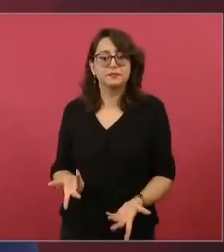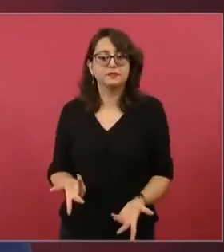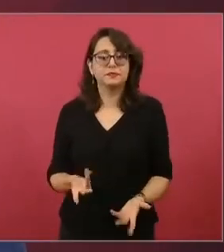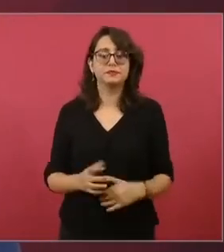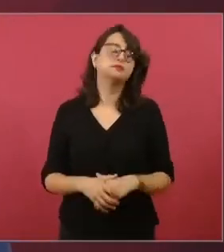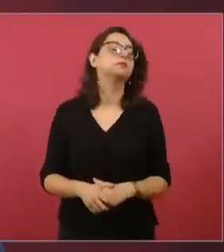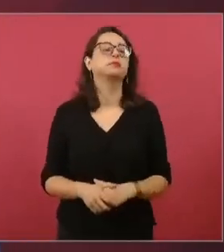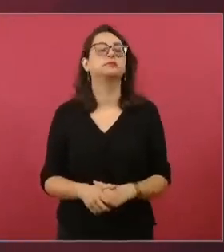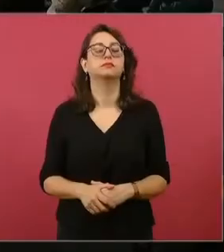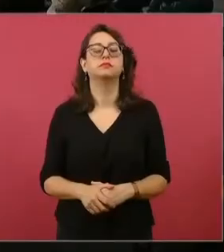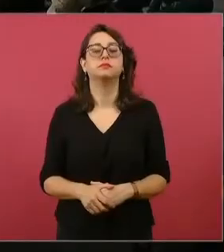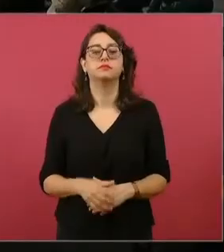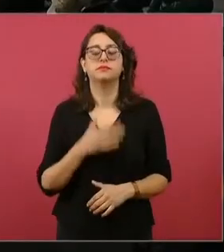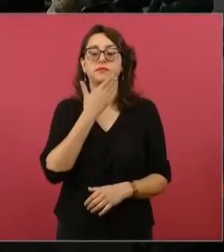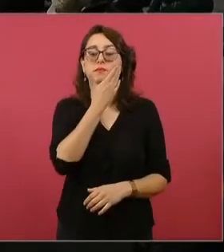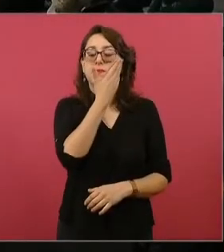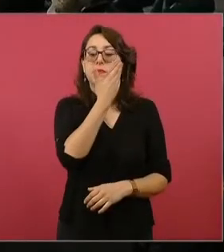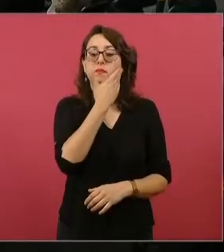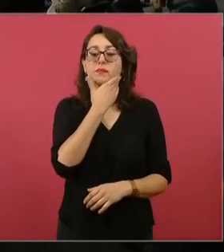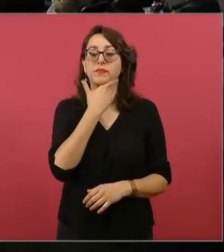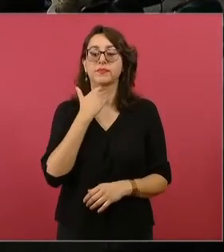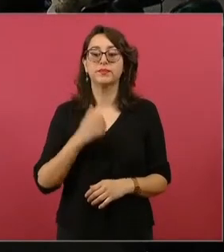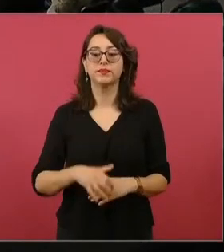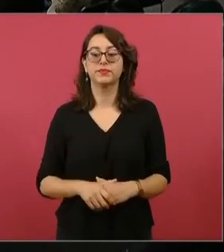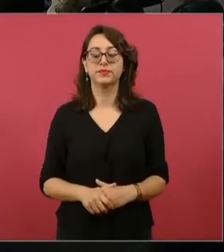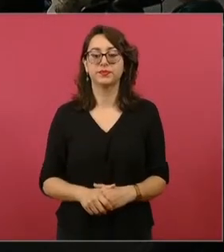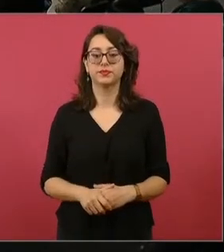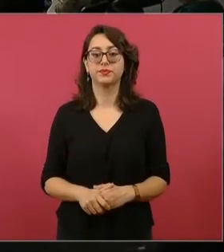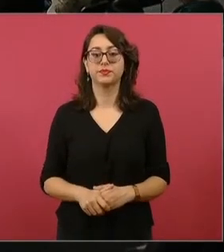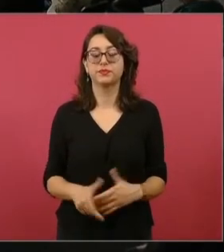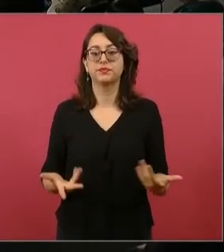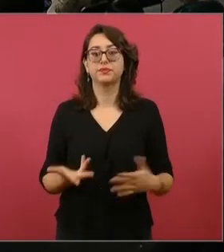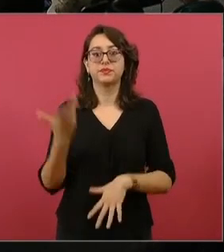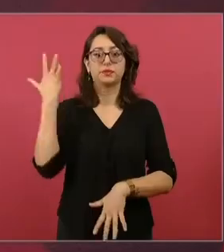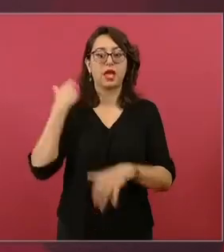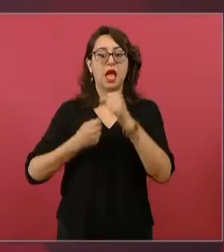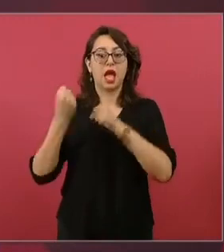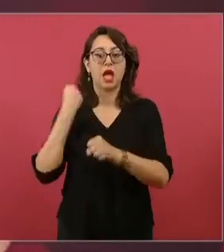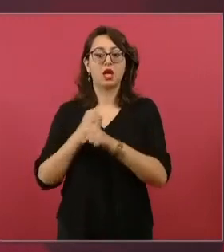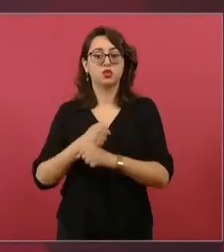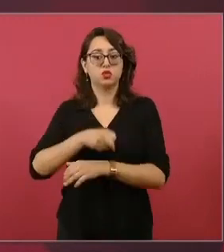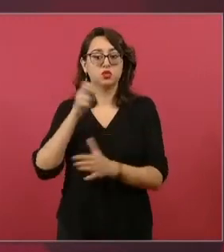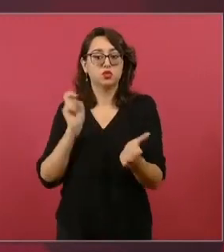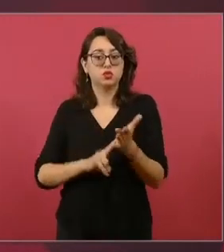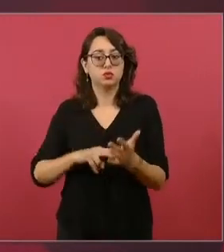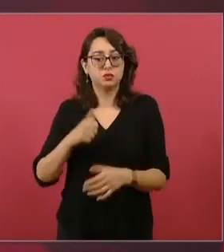Cuando la elección del 2006 se pusieron todos de acuerdo